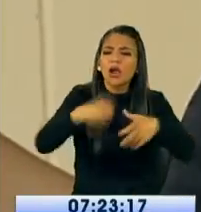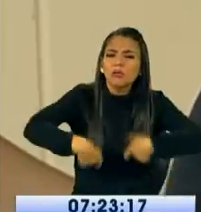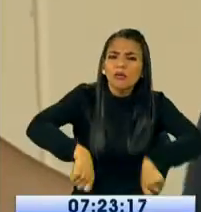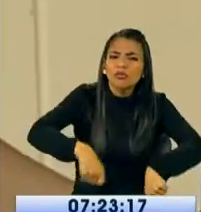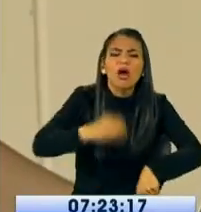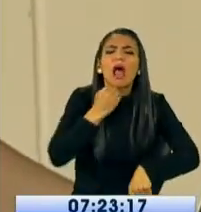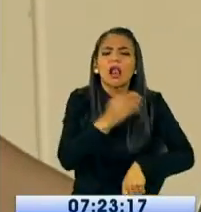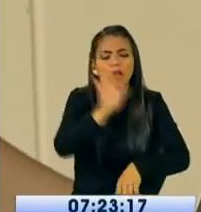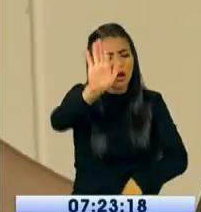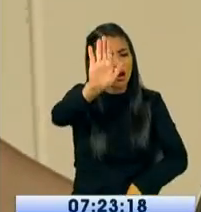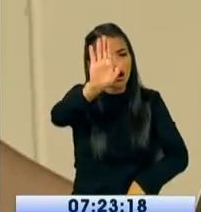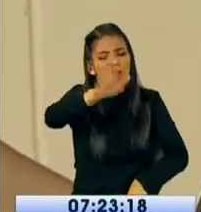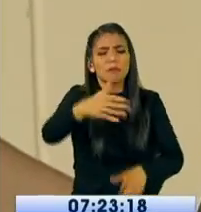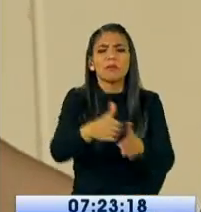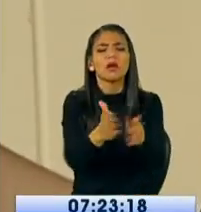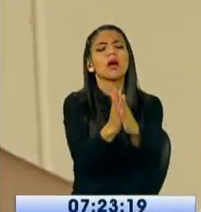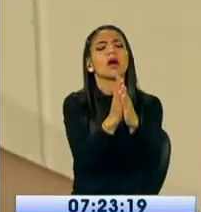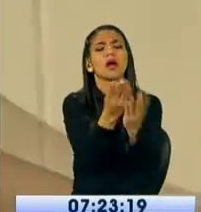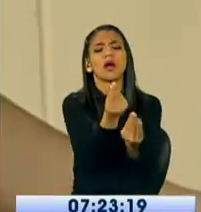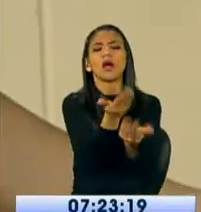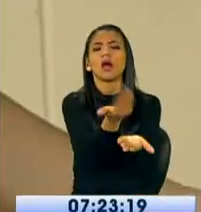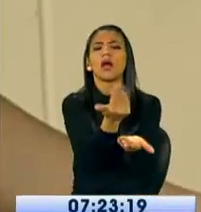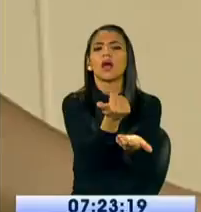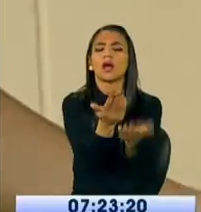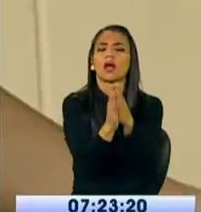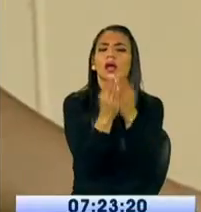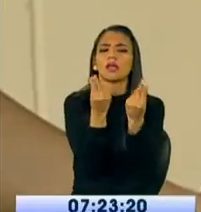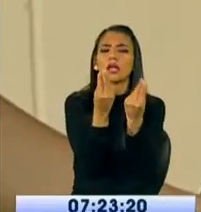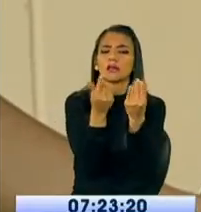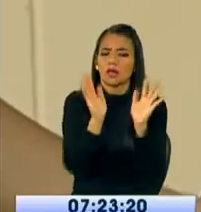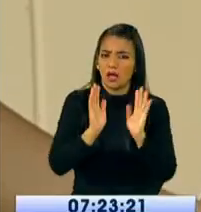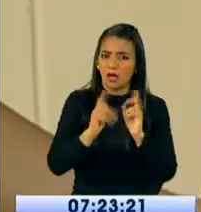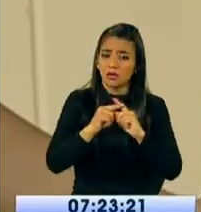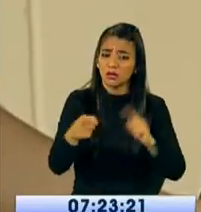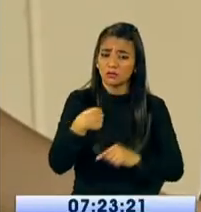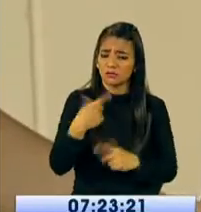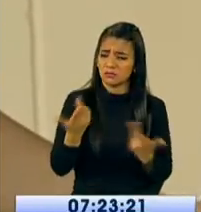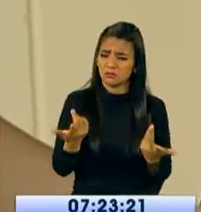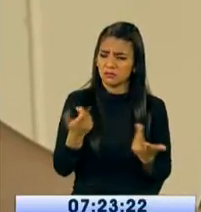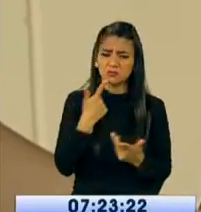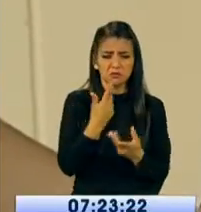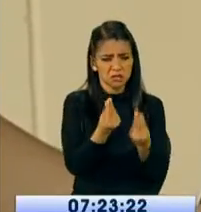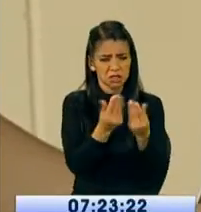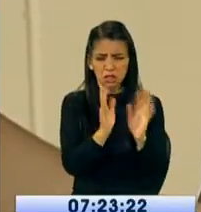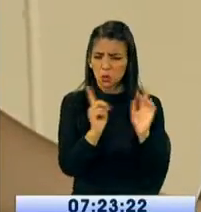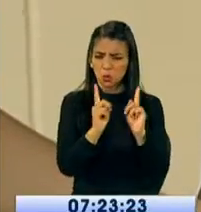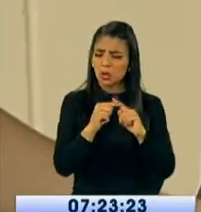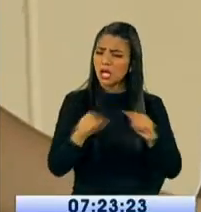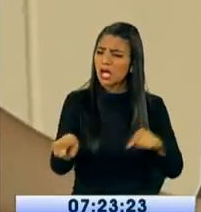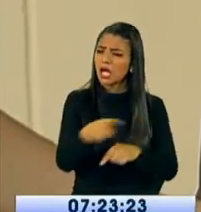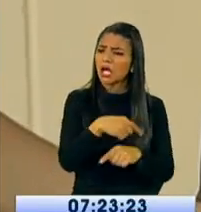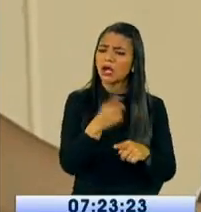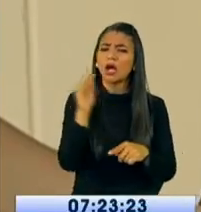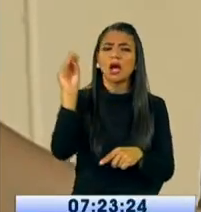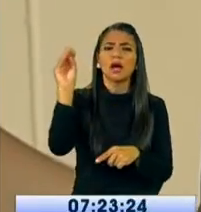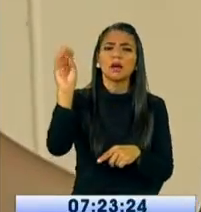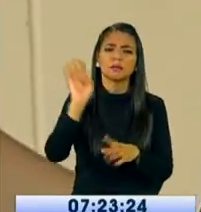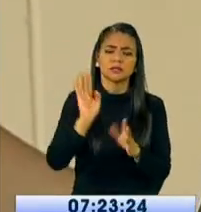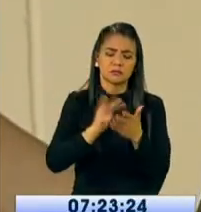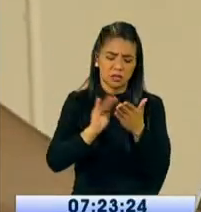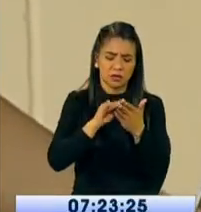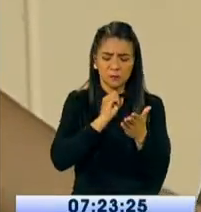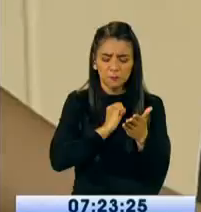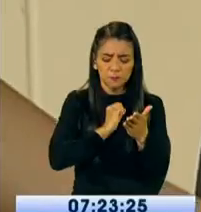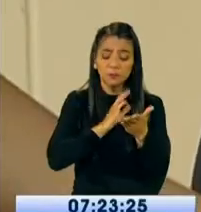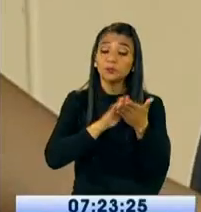de extorsionarlos presuntamente? Ellos indicaron que ellos no estaban extorsionando a nadie, sino que ellos habían dado aviso a